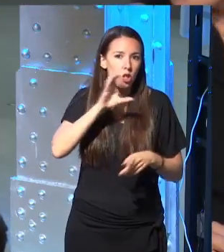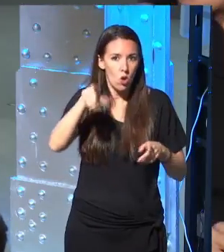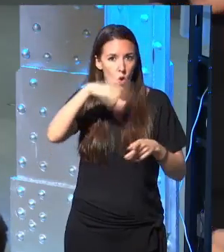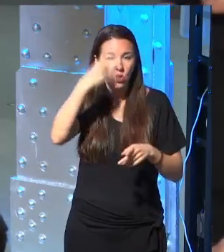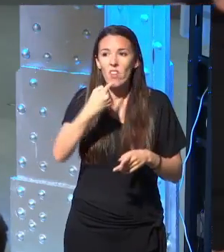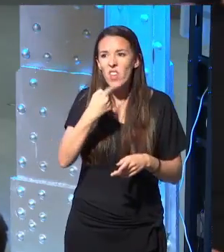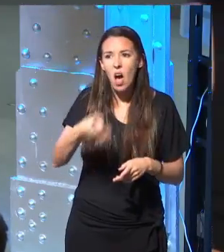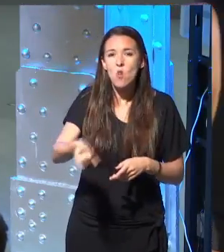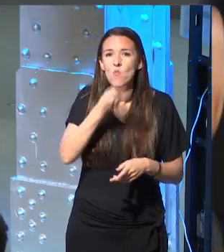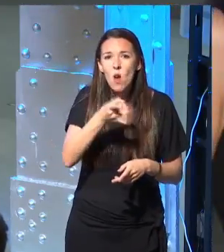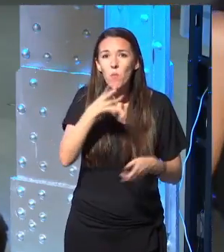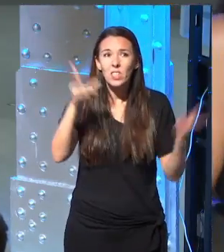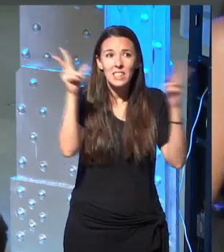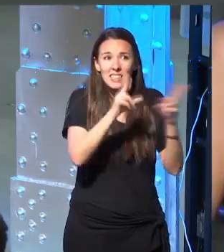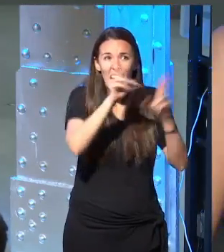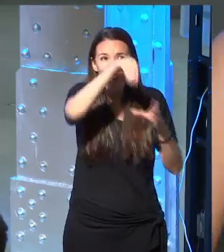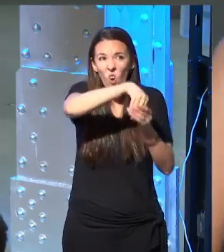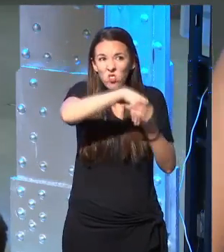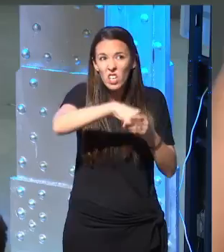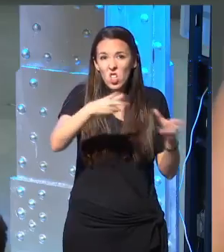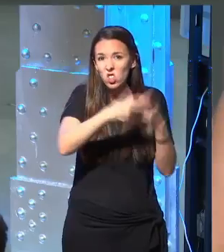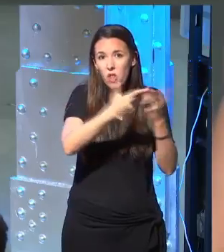serie no tendría contenido social.